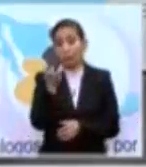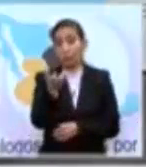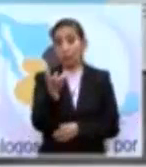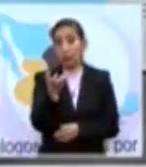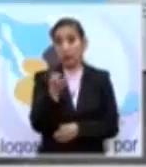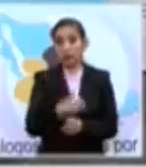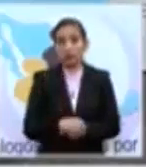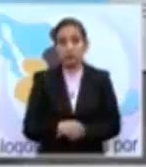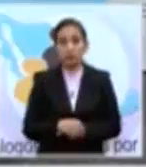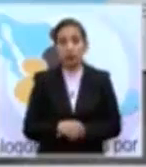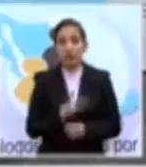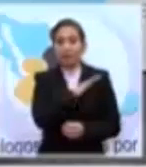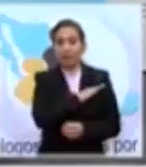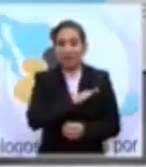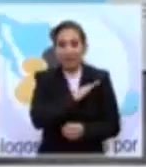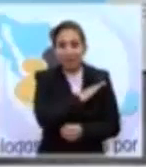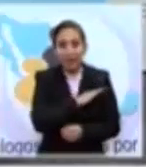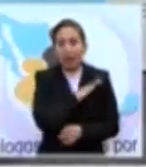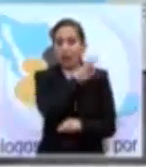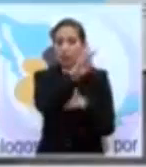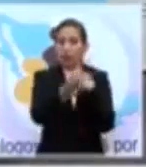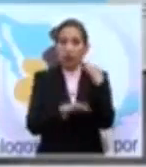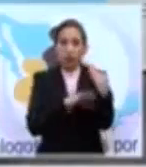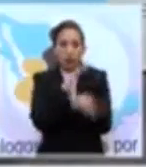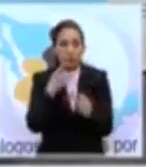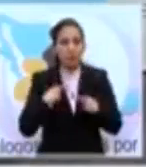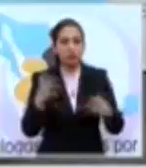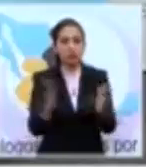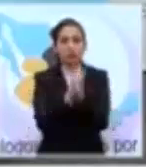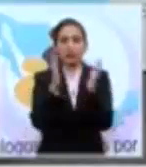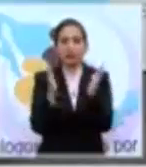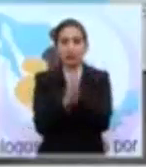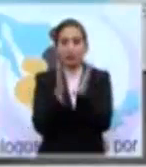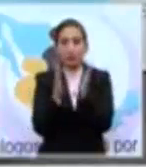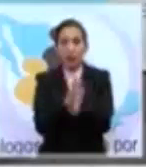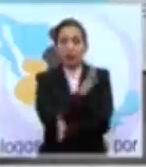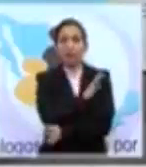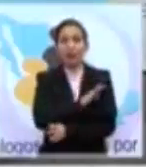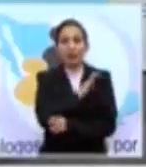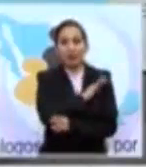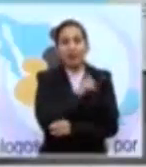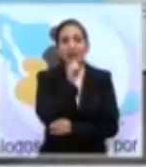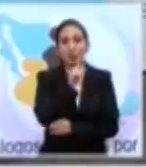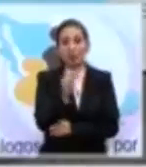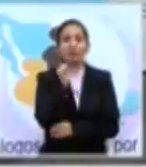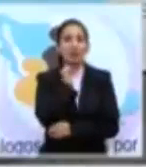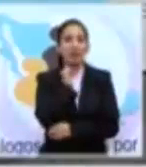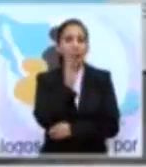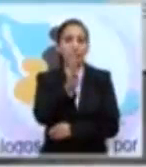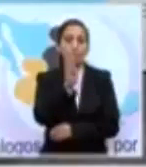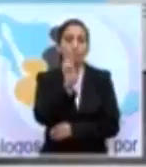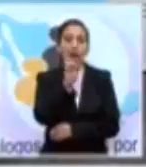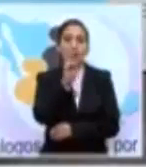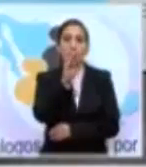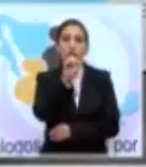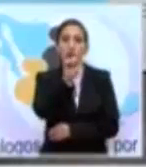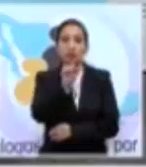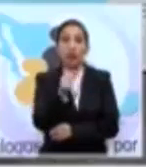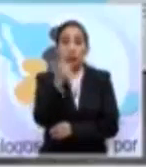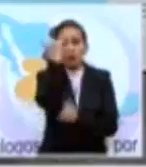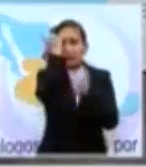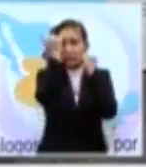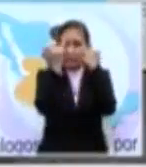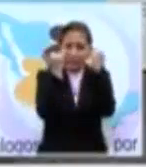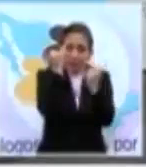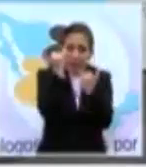eso, felicidades a todos los participantes y felicidades al senador Barbosa por estas